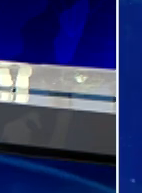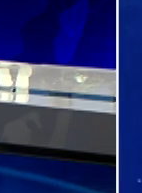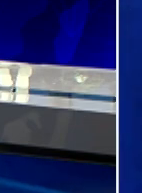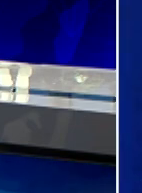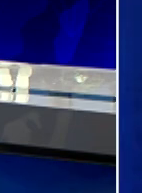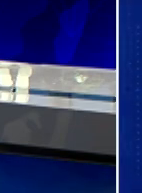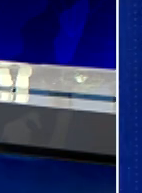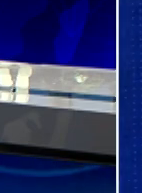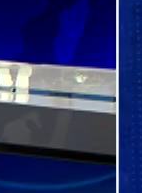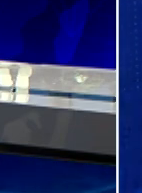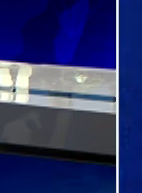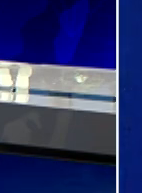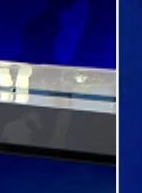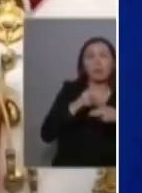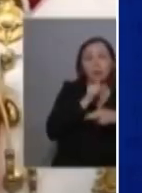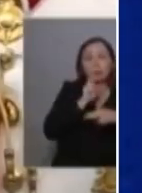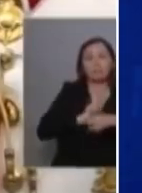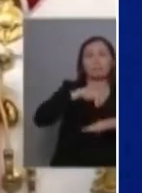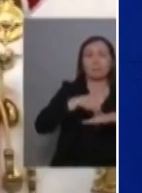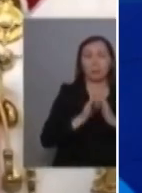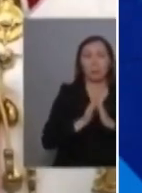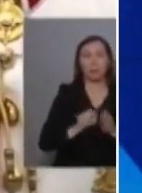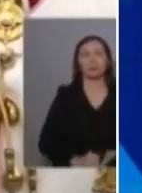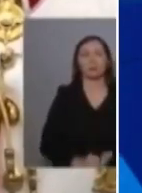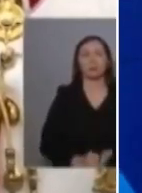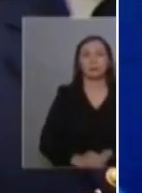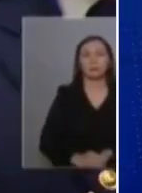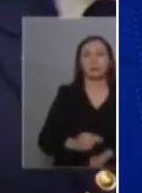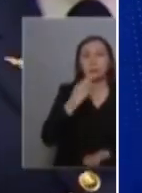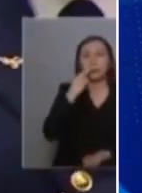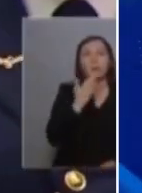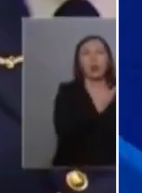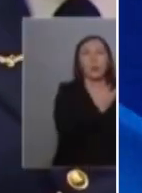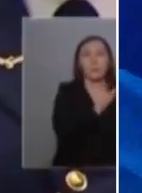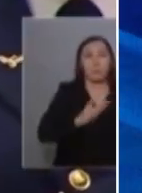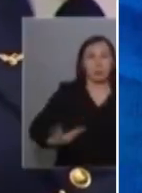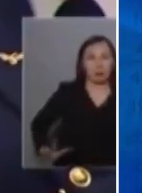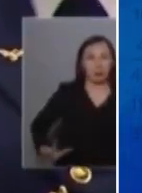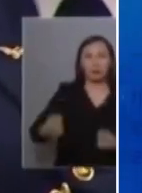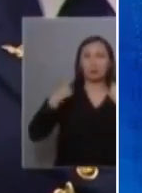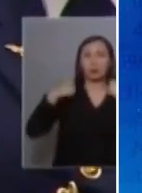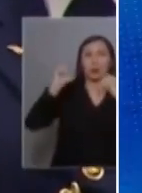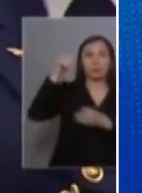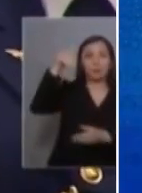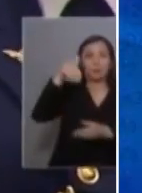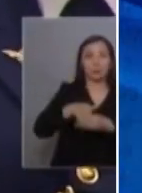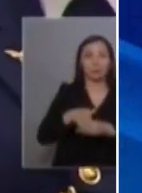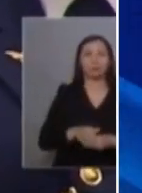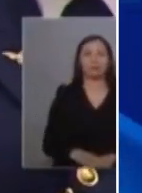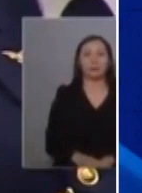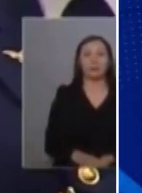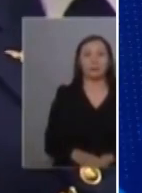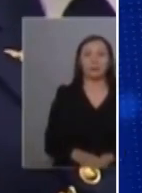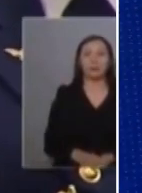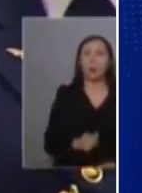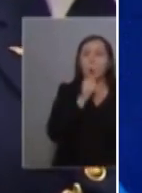que tienen que reemplazar. Pero sería bueno que piensen antes de hacer eso. Y en eso, Miguel, creo